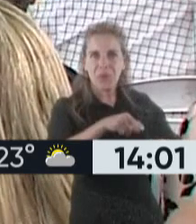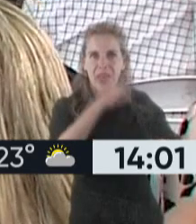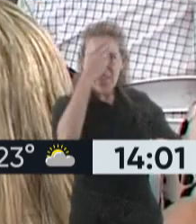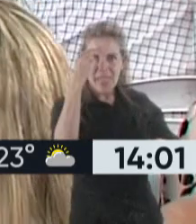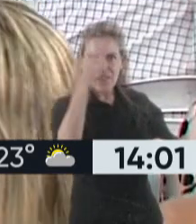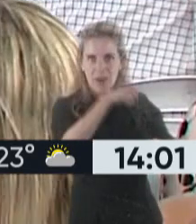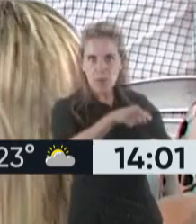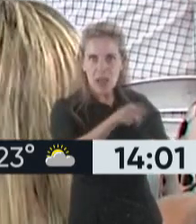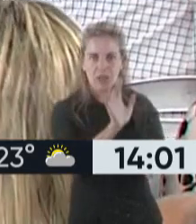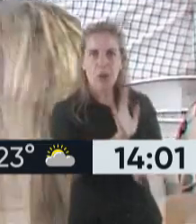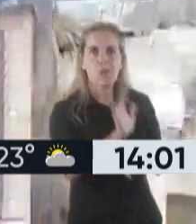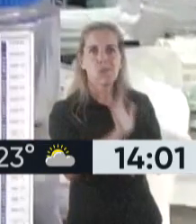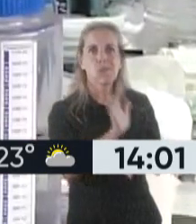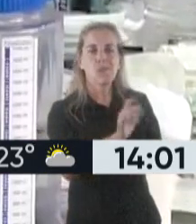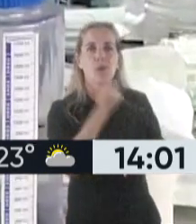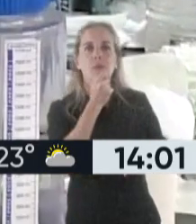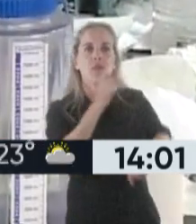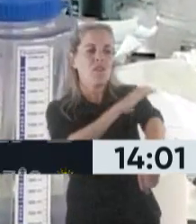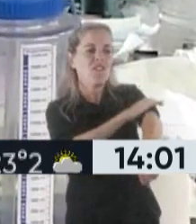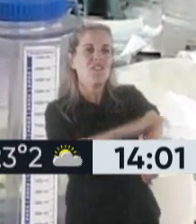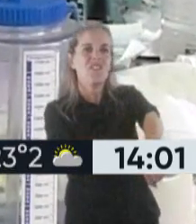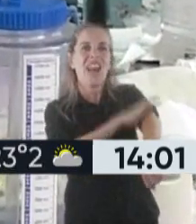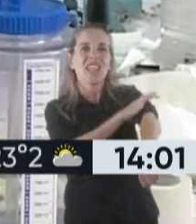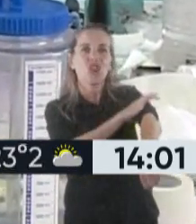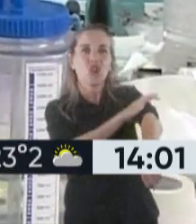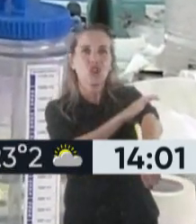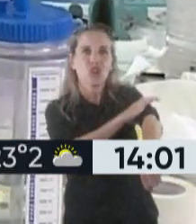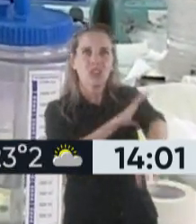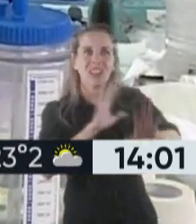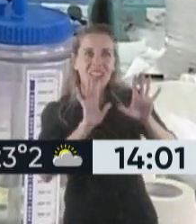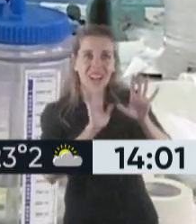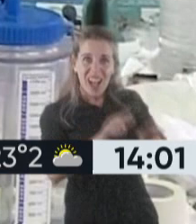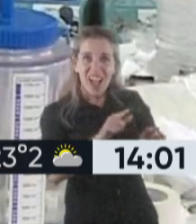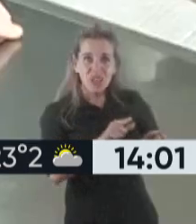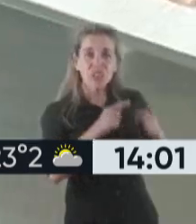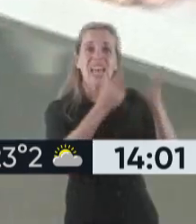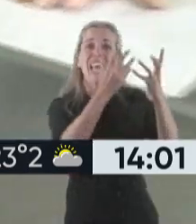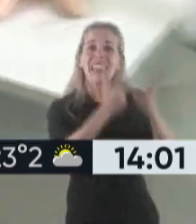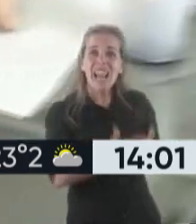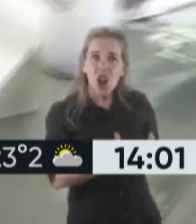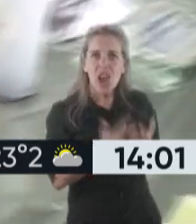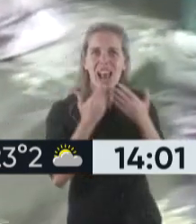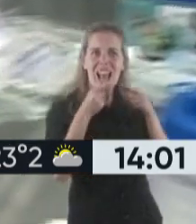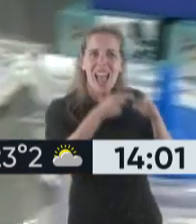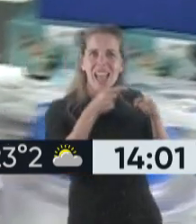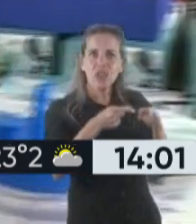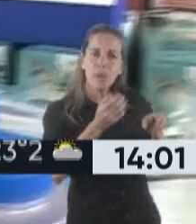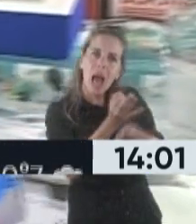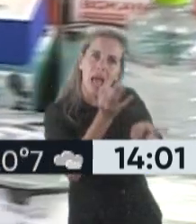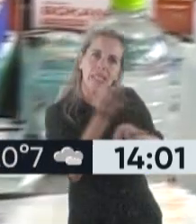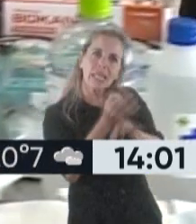que simulan brazos humanos. Eso es tecnología que se desarrolla para mejorar la técnica